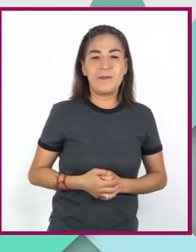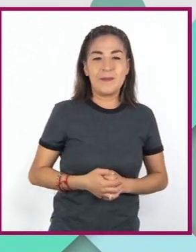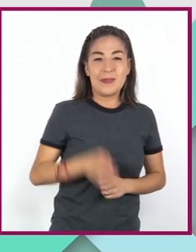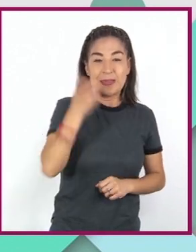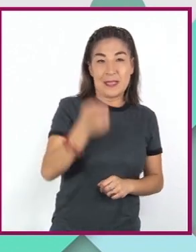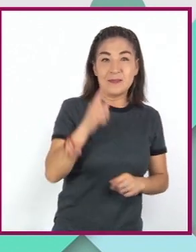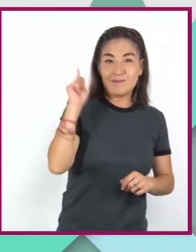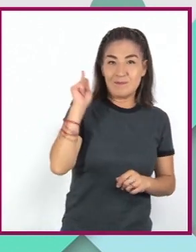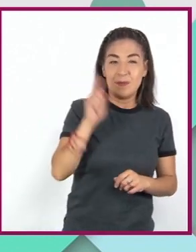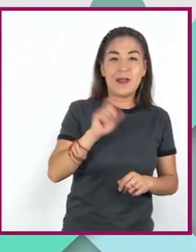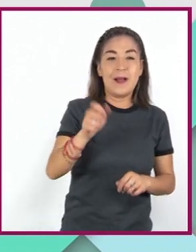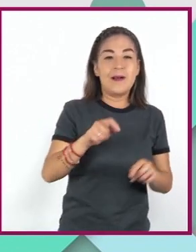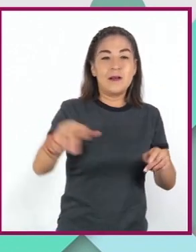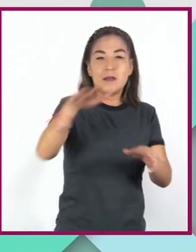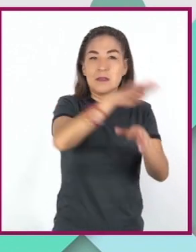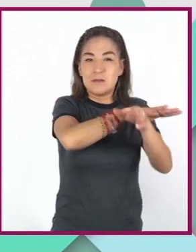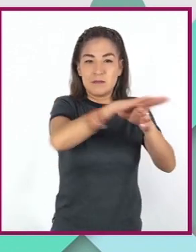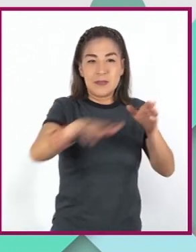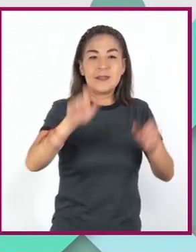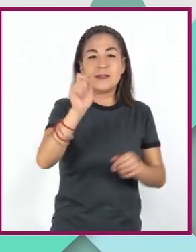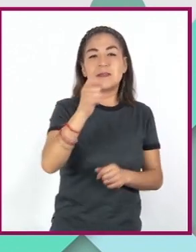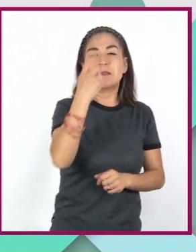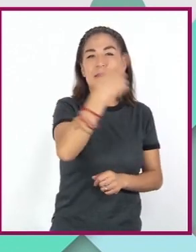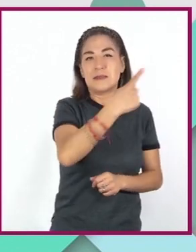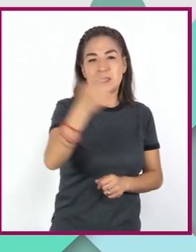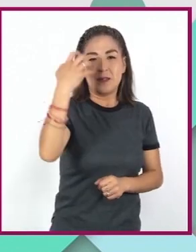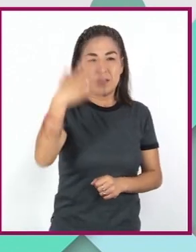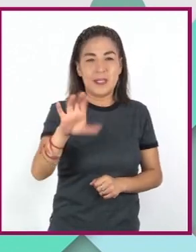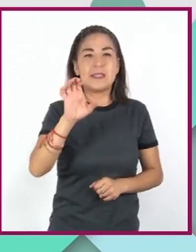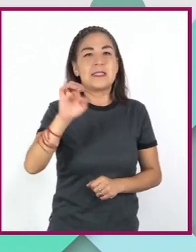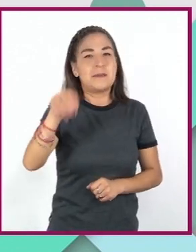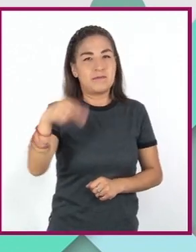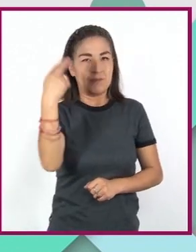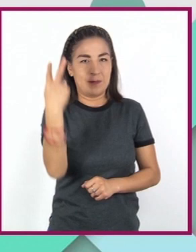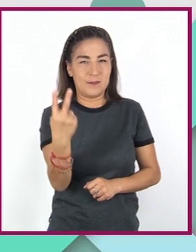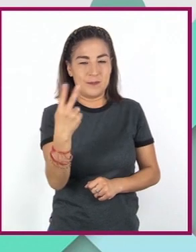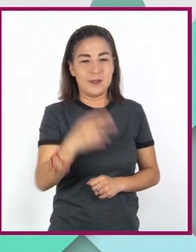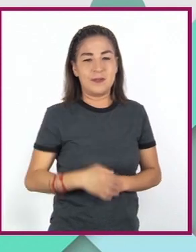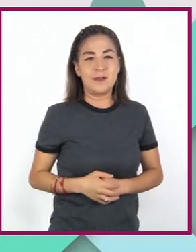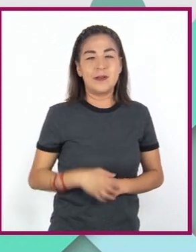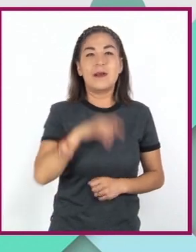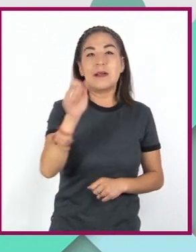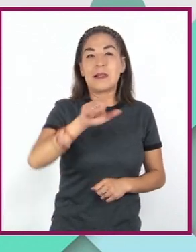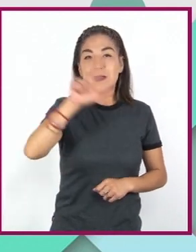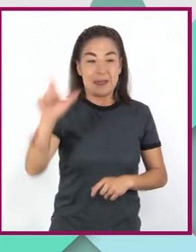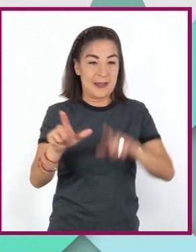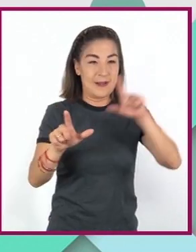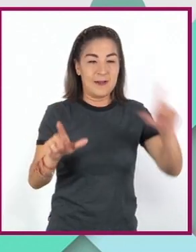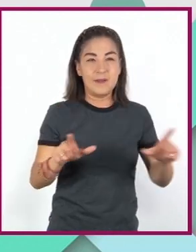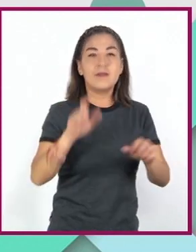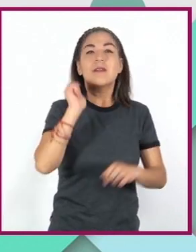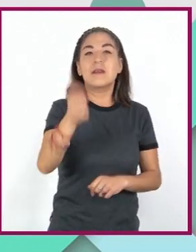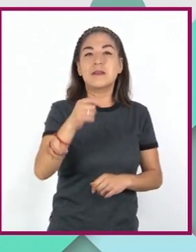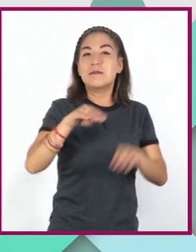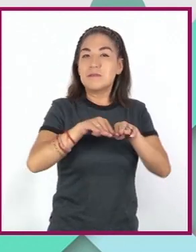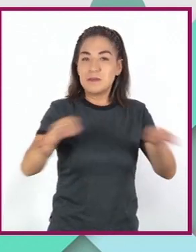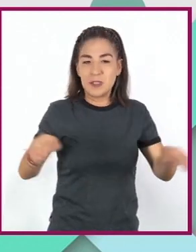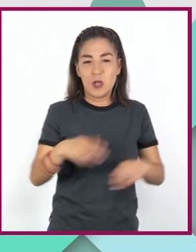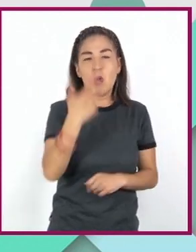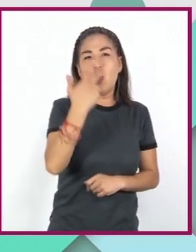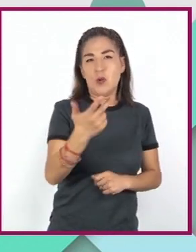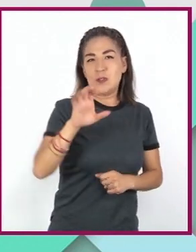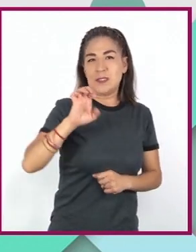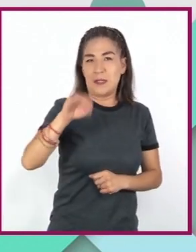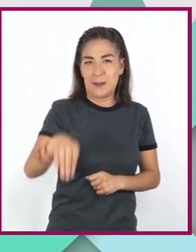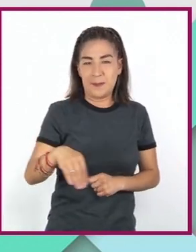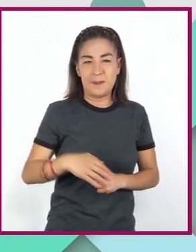área de la base es igual a 110 centímetros cuadrados, que los lados de la base miden 8